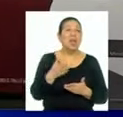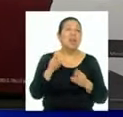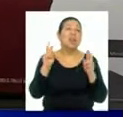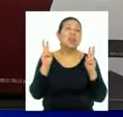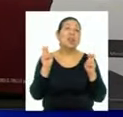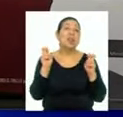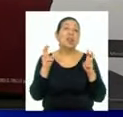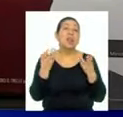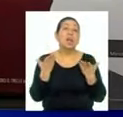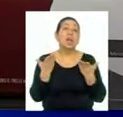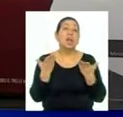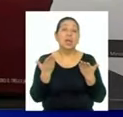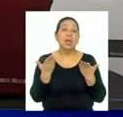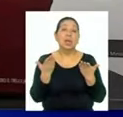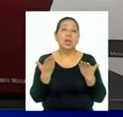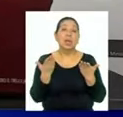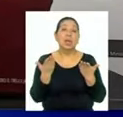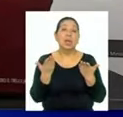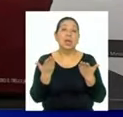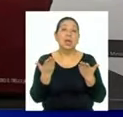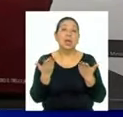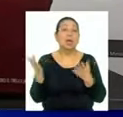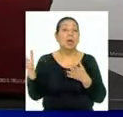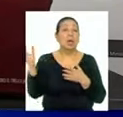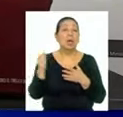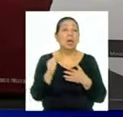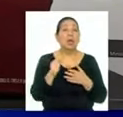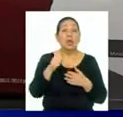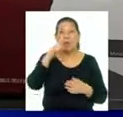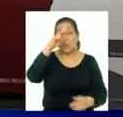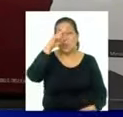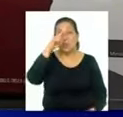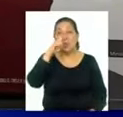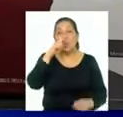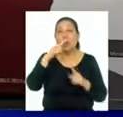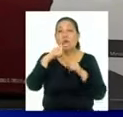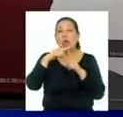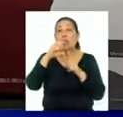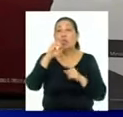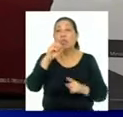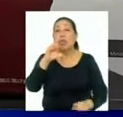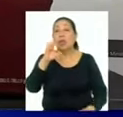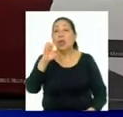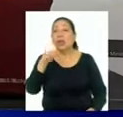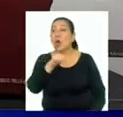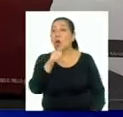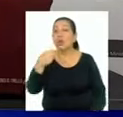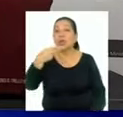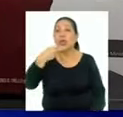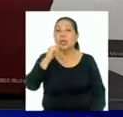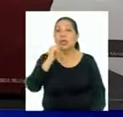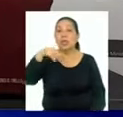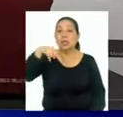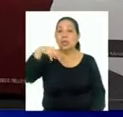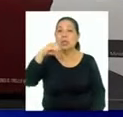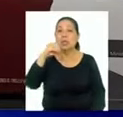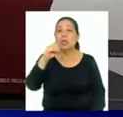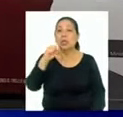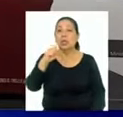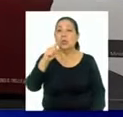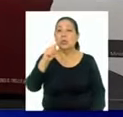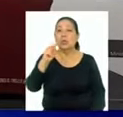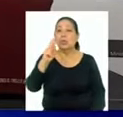tema del pedido de extradición de Alejandro Toledo y también el del magistrado César Inostroza, que eso todavía no ha